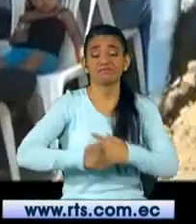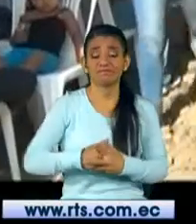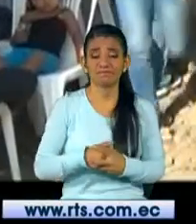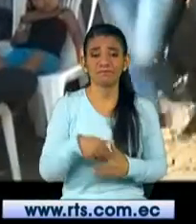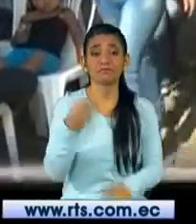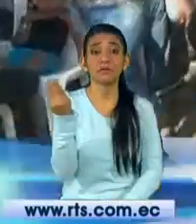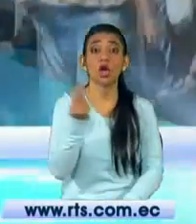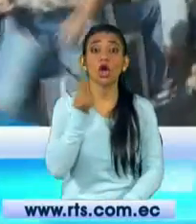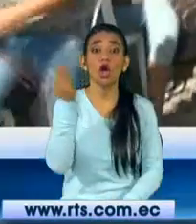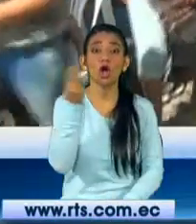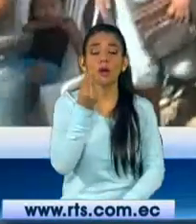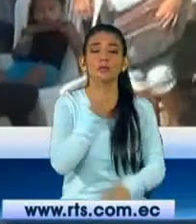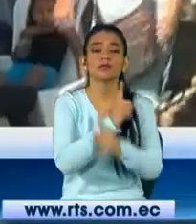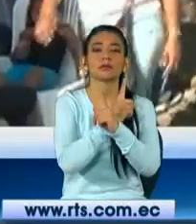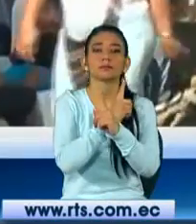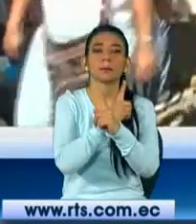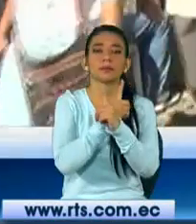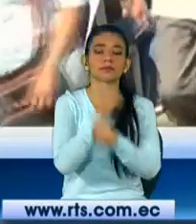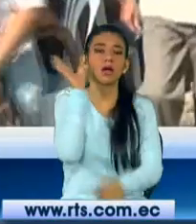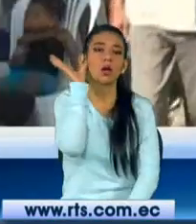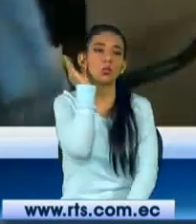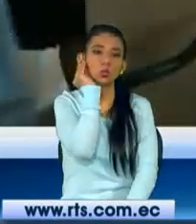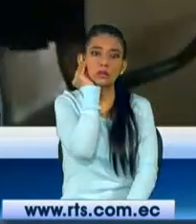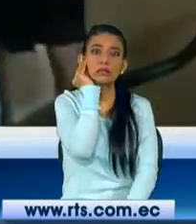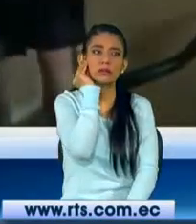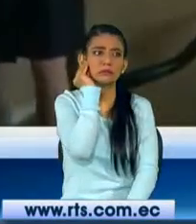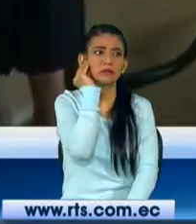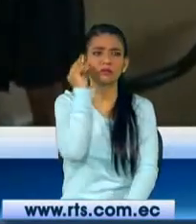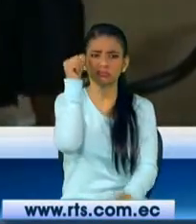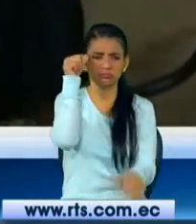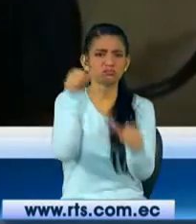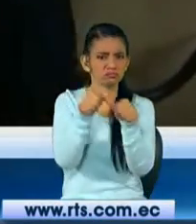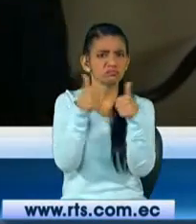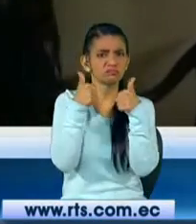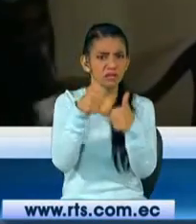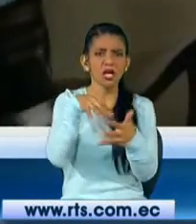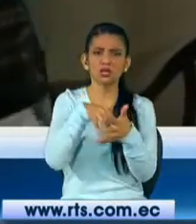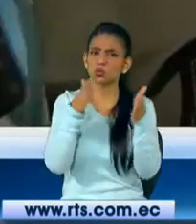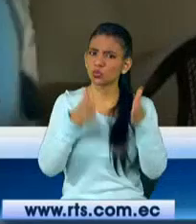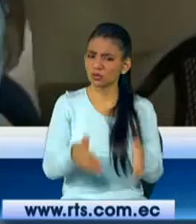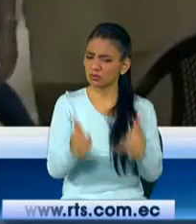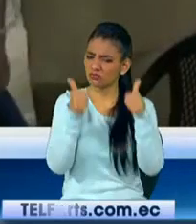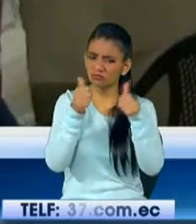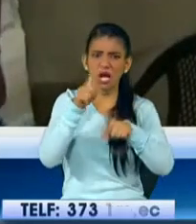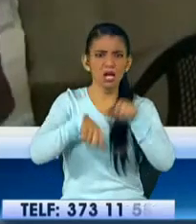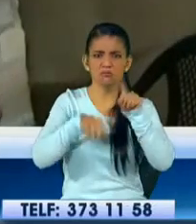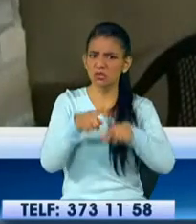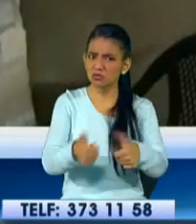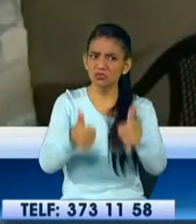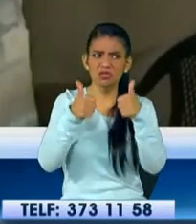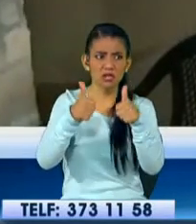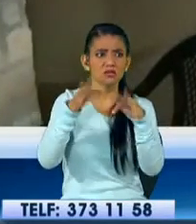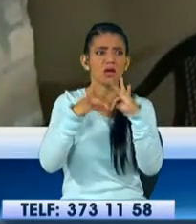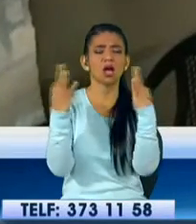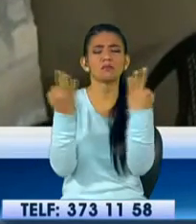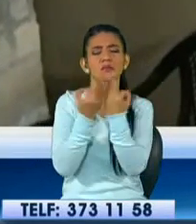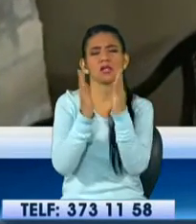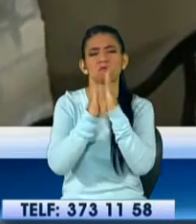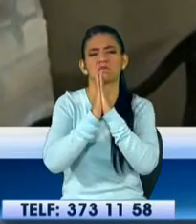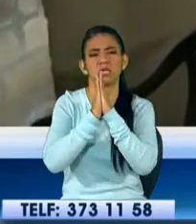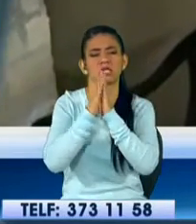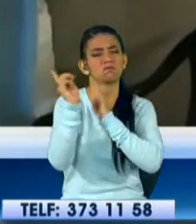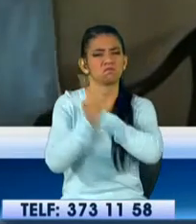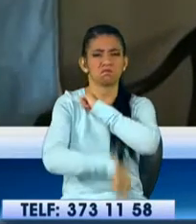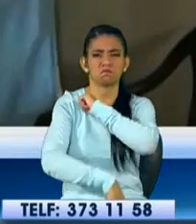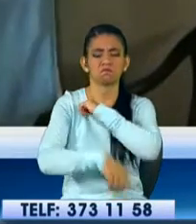joven tenía discapacidad auditiva y es recordado como un buen estudiante y buen amigo. Sus familiares exigen justicia en el